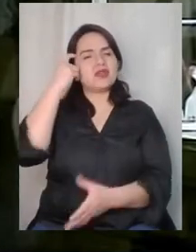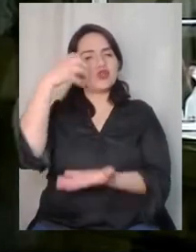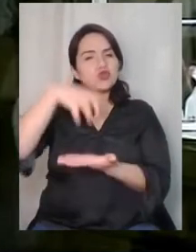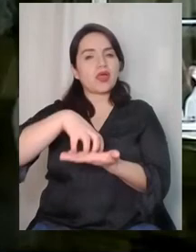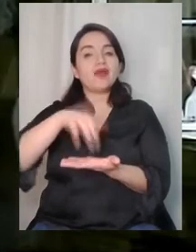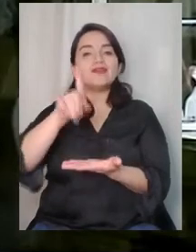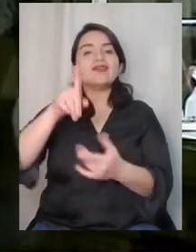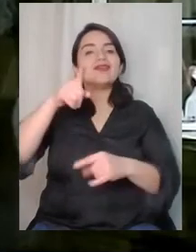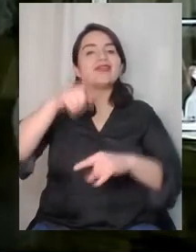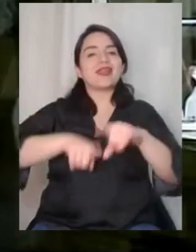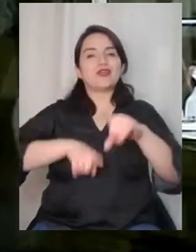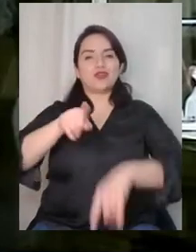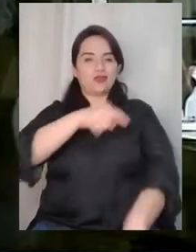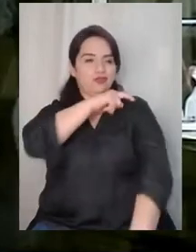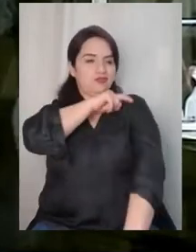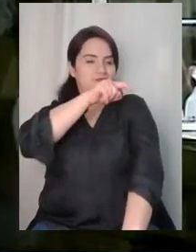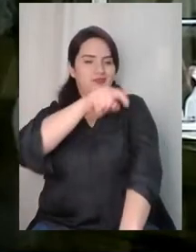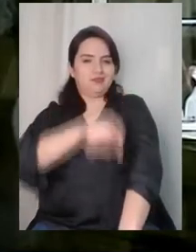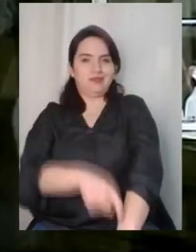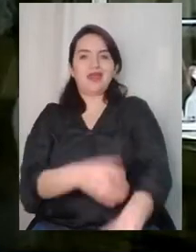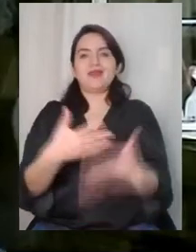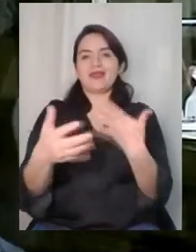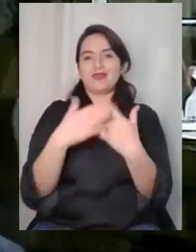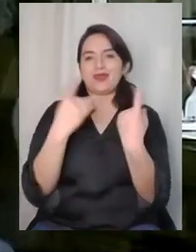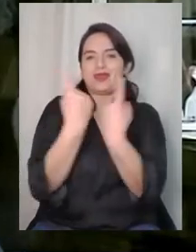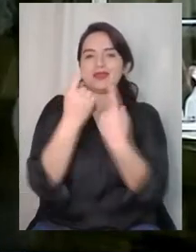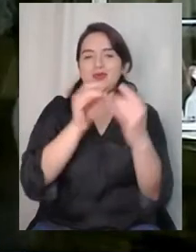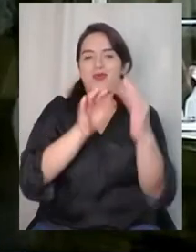función ecológica, en su función social.